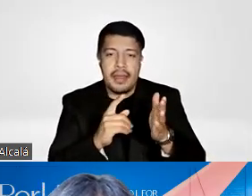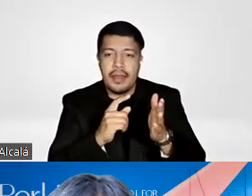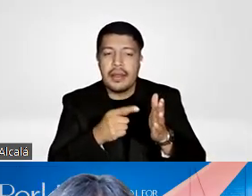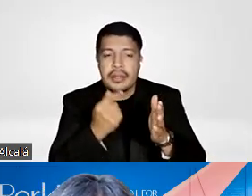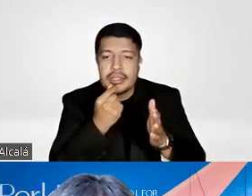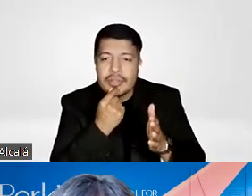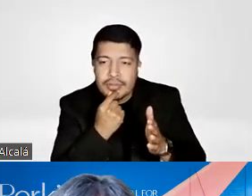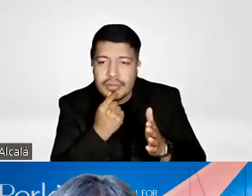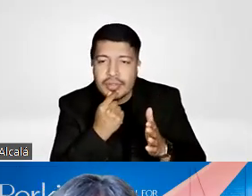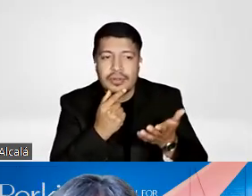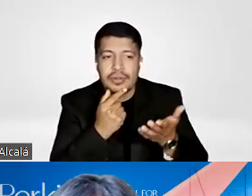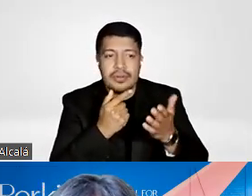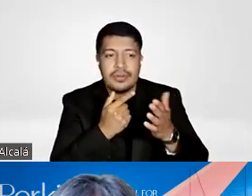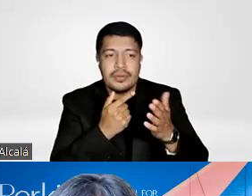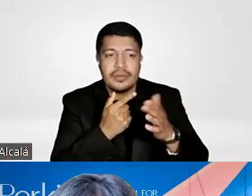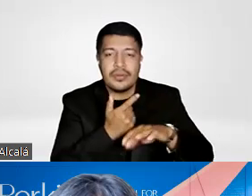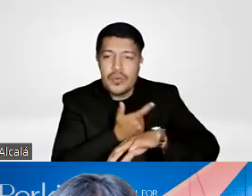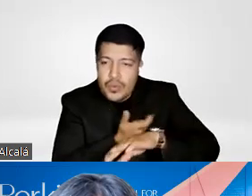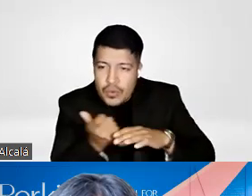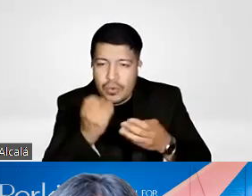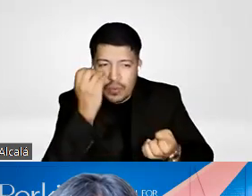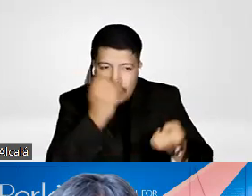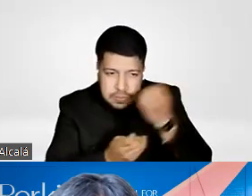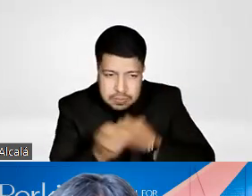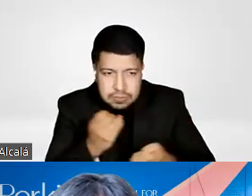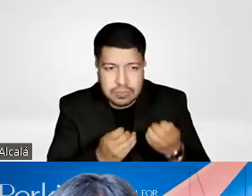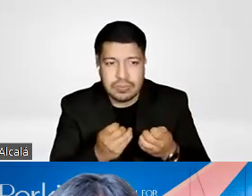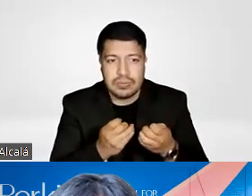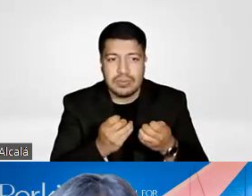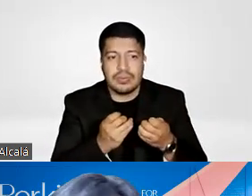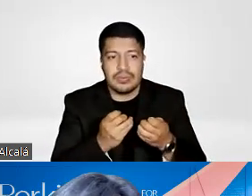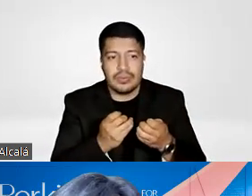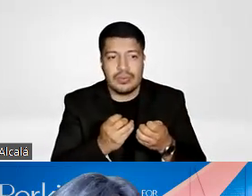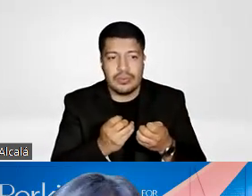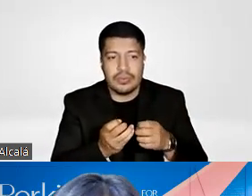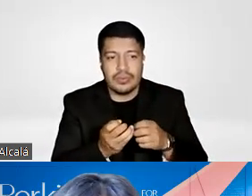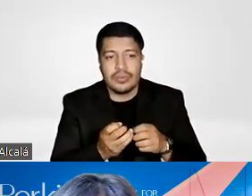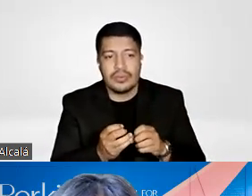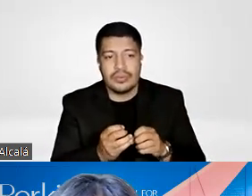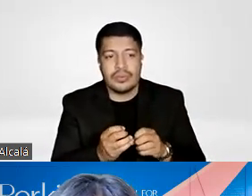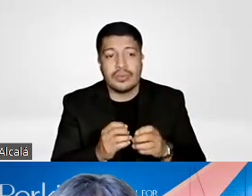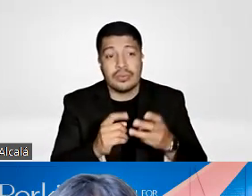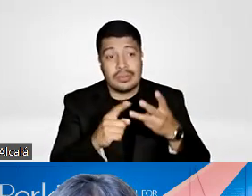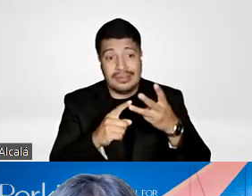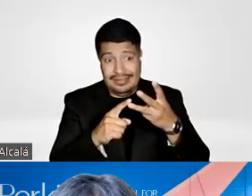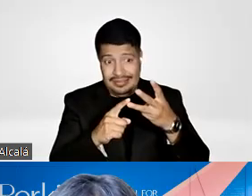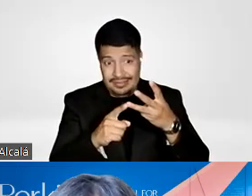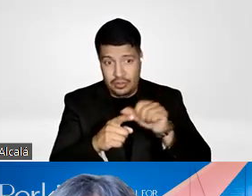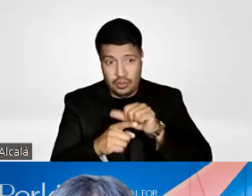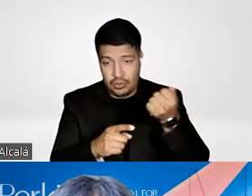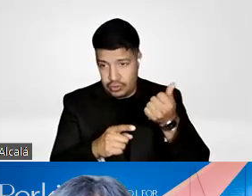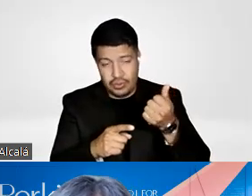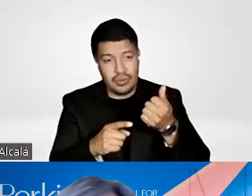derivaciones al tratamiento o a la intervención precoz a centros especializados o bien tercer nivel.